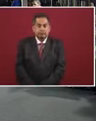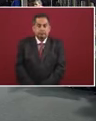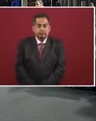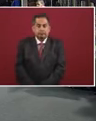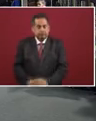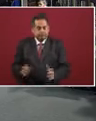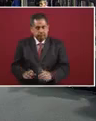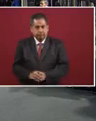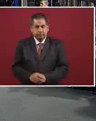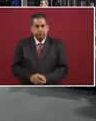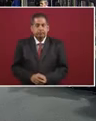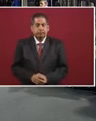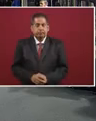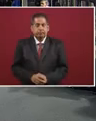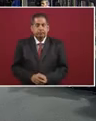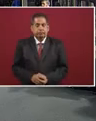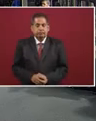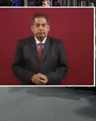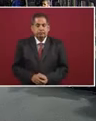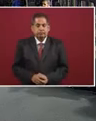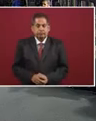pues fue